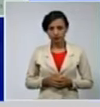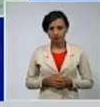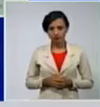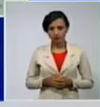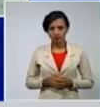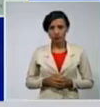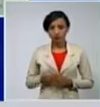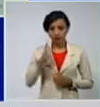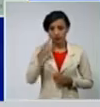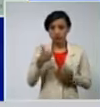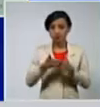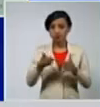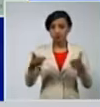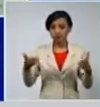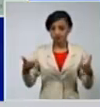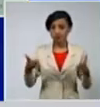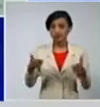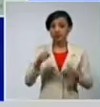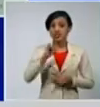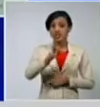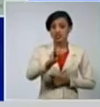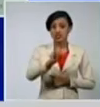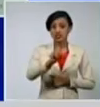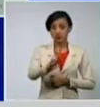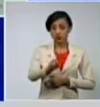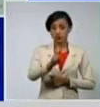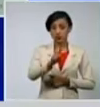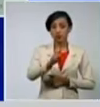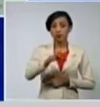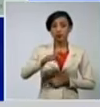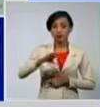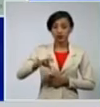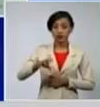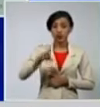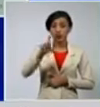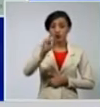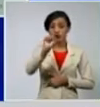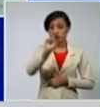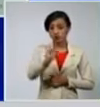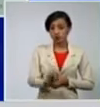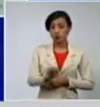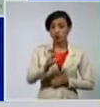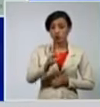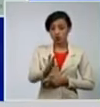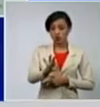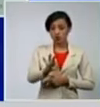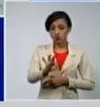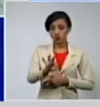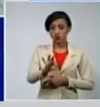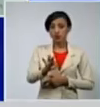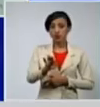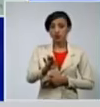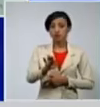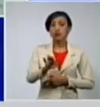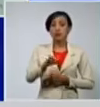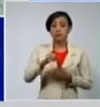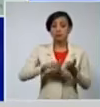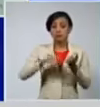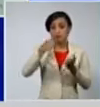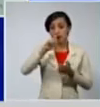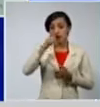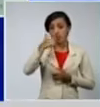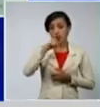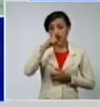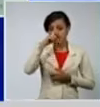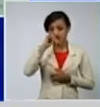61 en Pinar, Consolación con 8, Los Palacios, San Luis y Sandino con 3